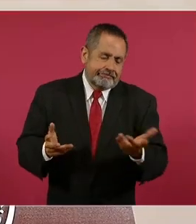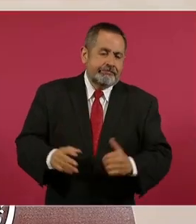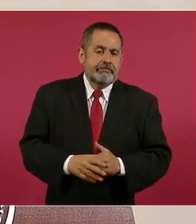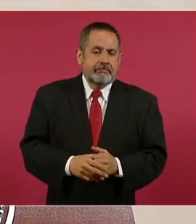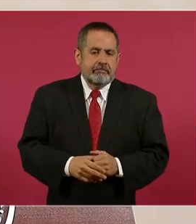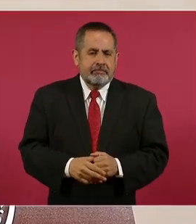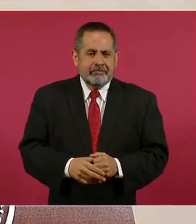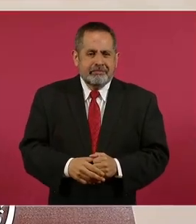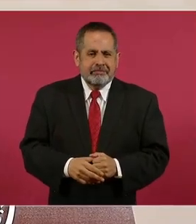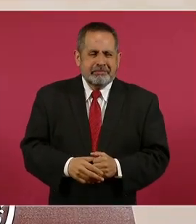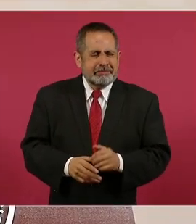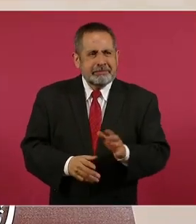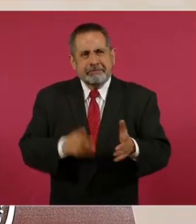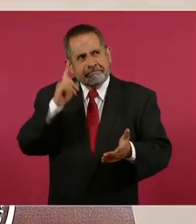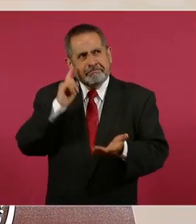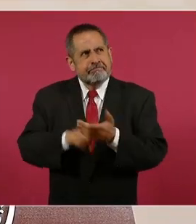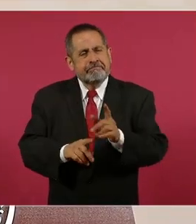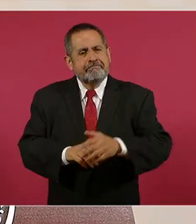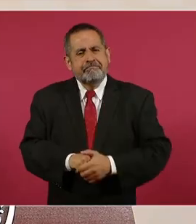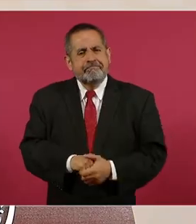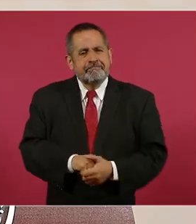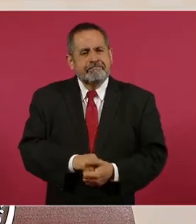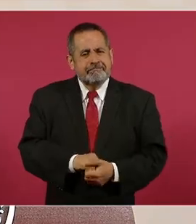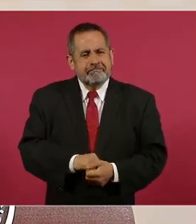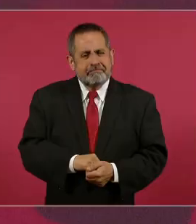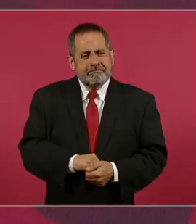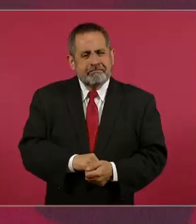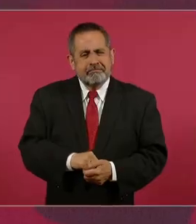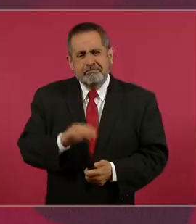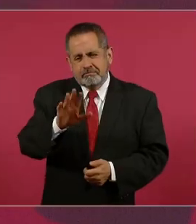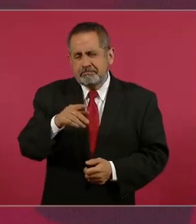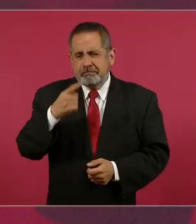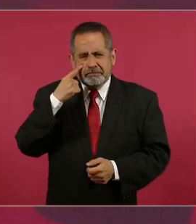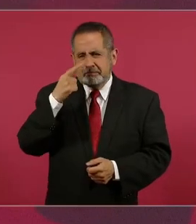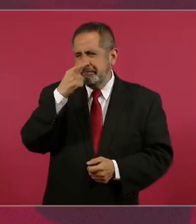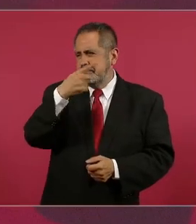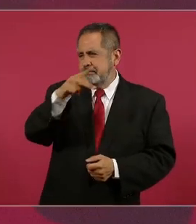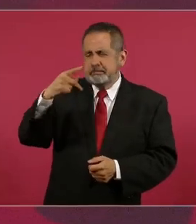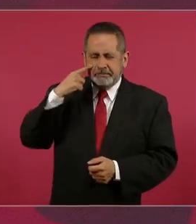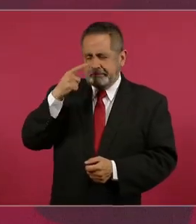Yo no creo que haya, es cuestión de gusto, ¿no?